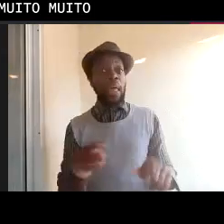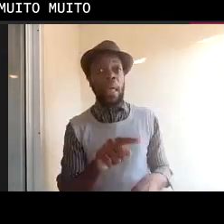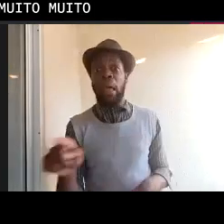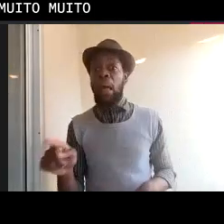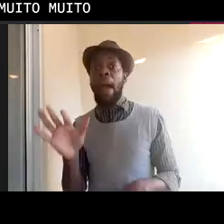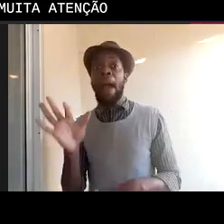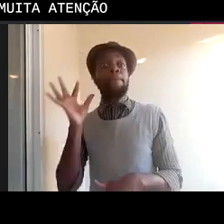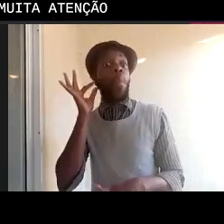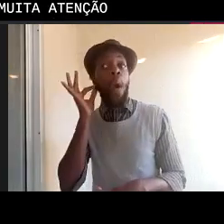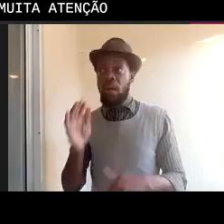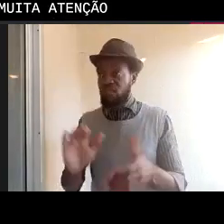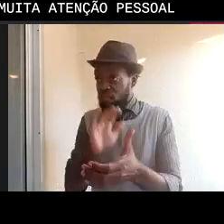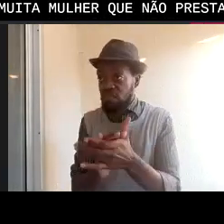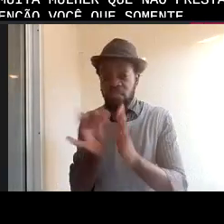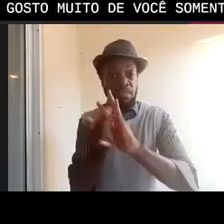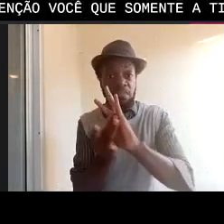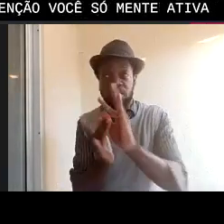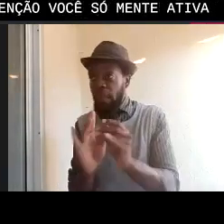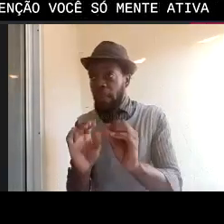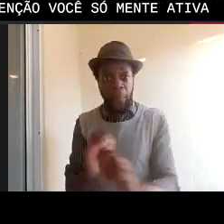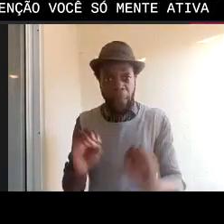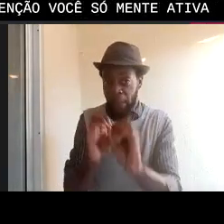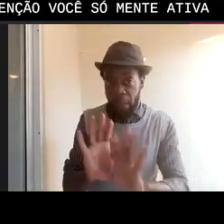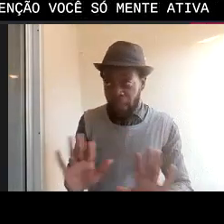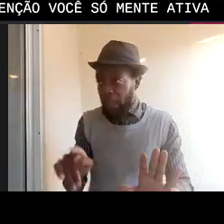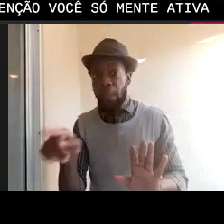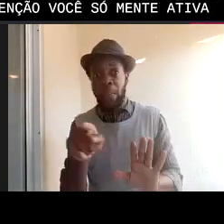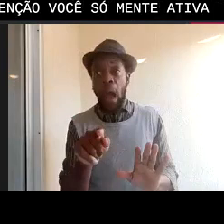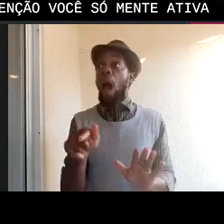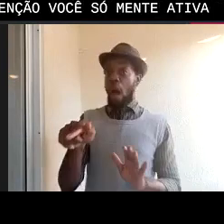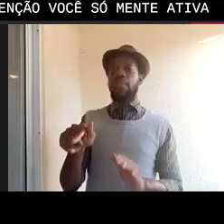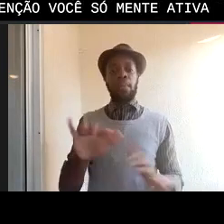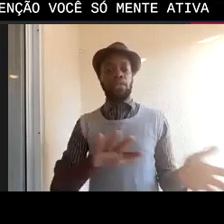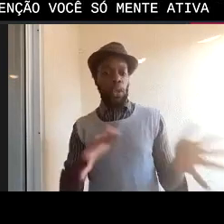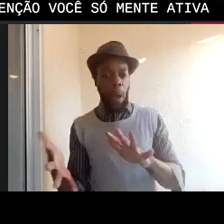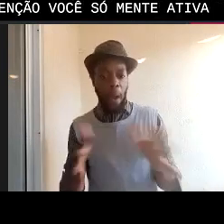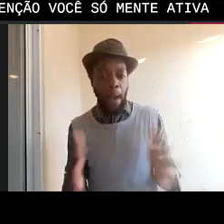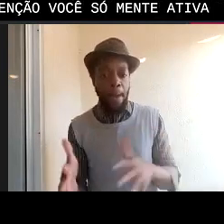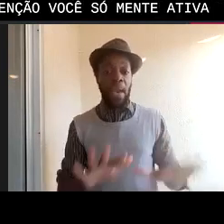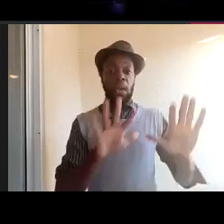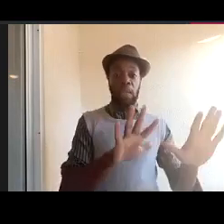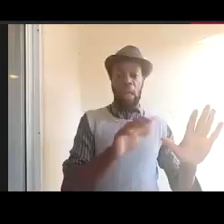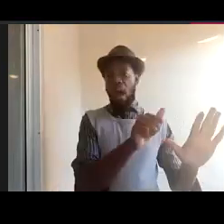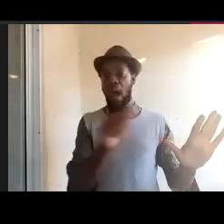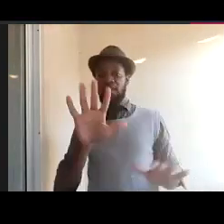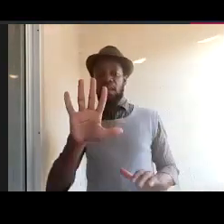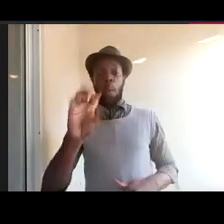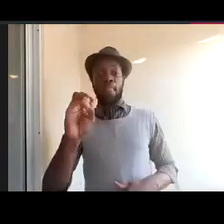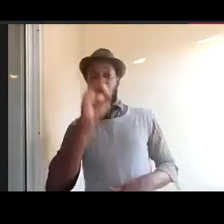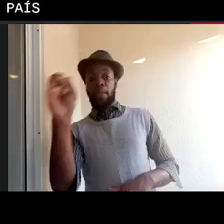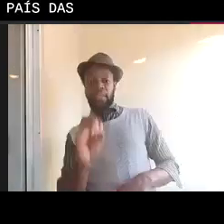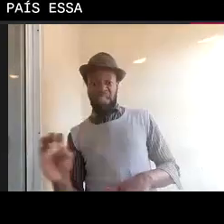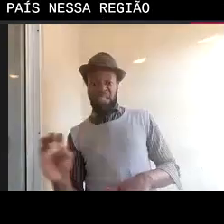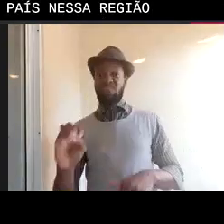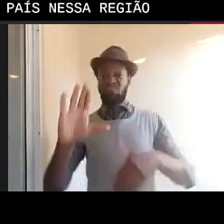sexualmente activas de 10 a un 50% en casi todos los países de estas regiones. A menos